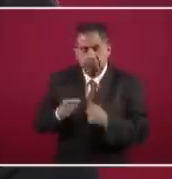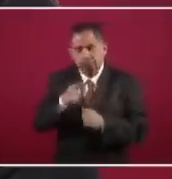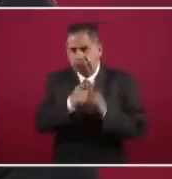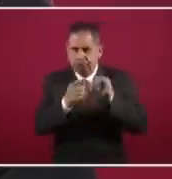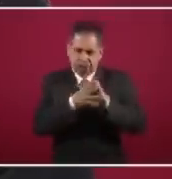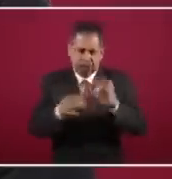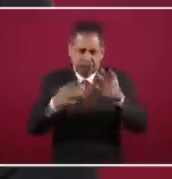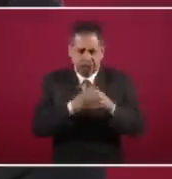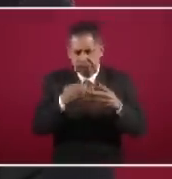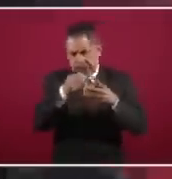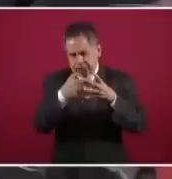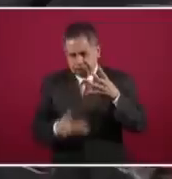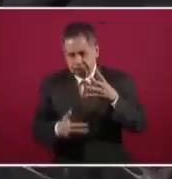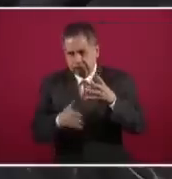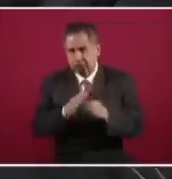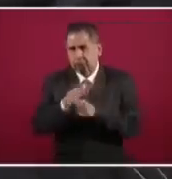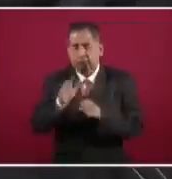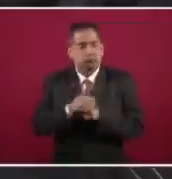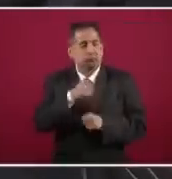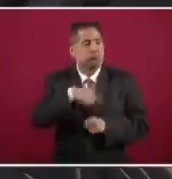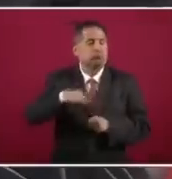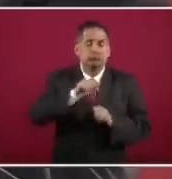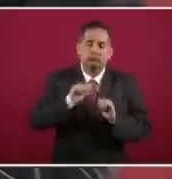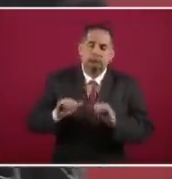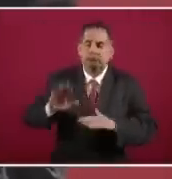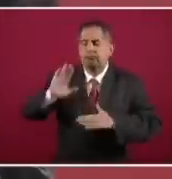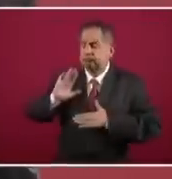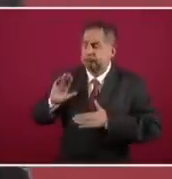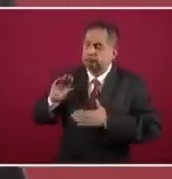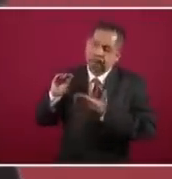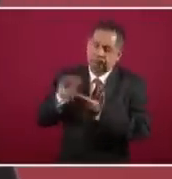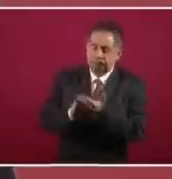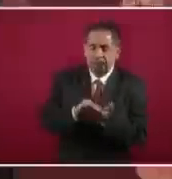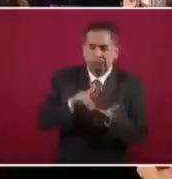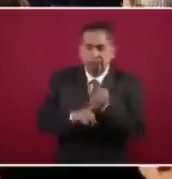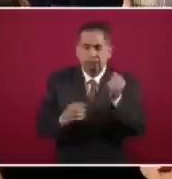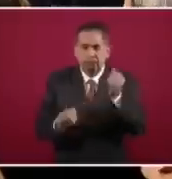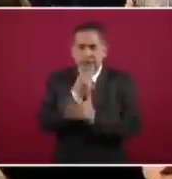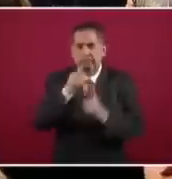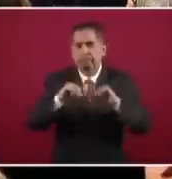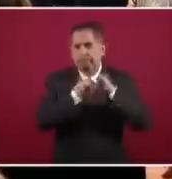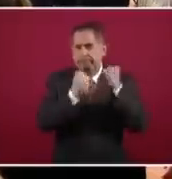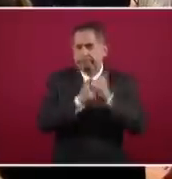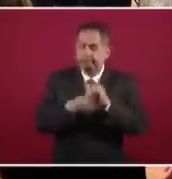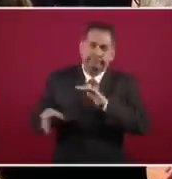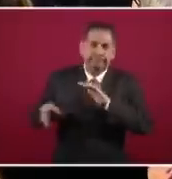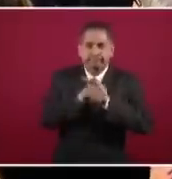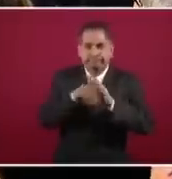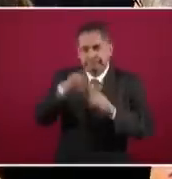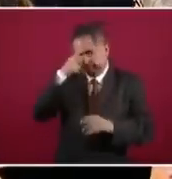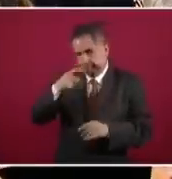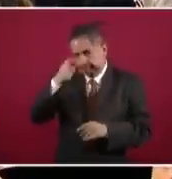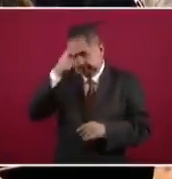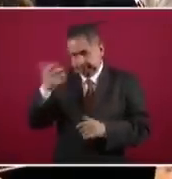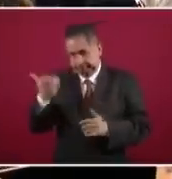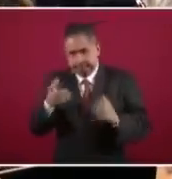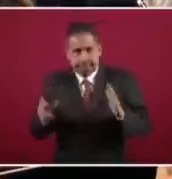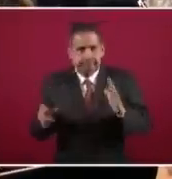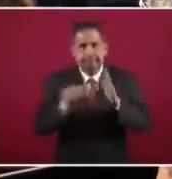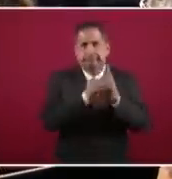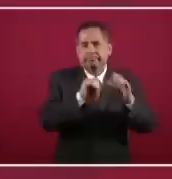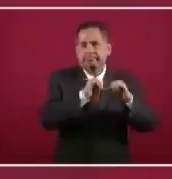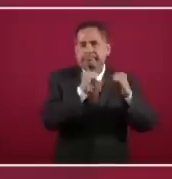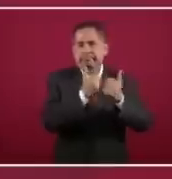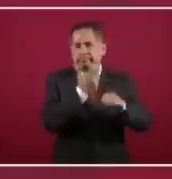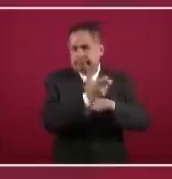describo cuáles son los compromisos que hace esta organización, este